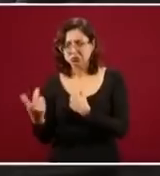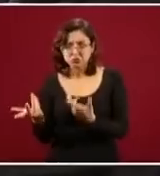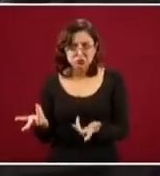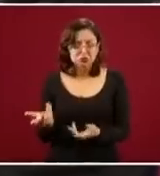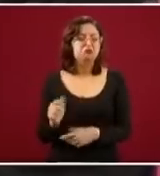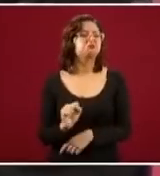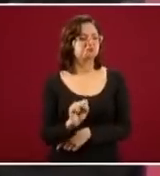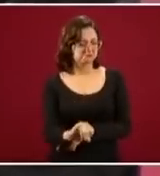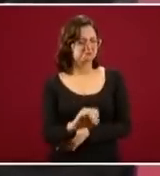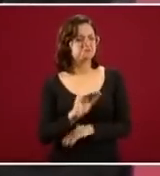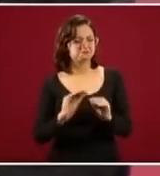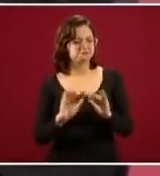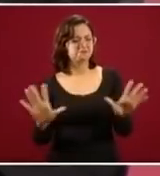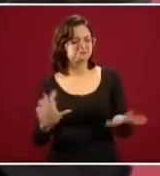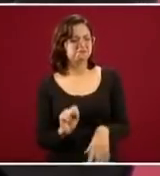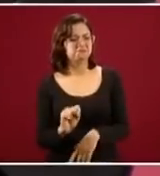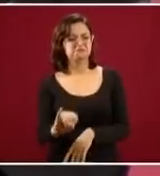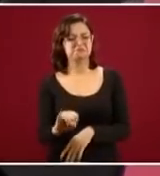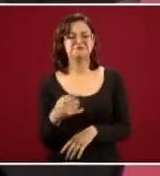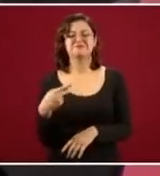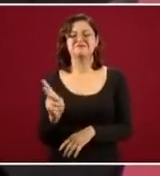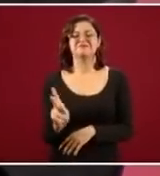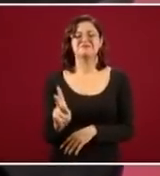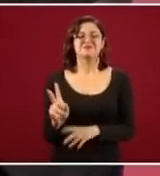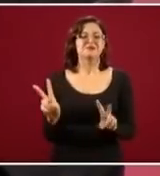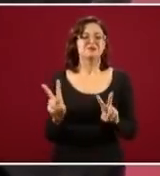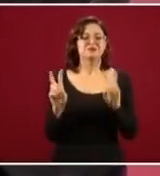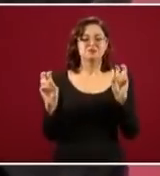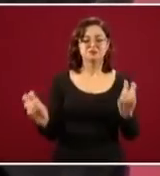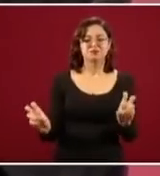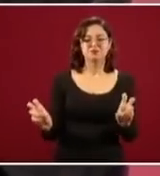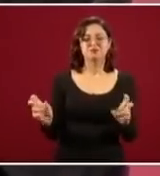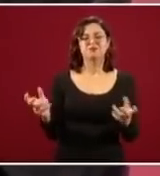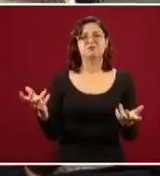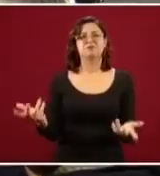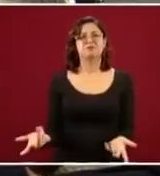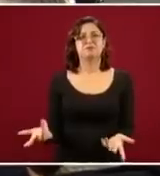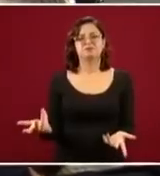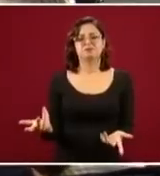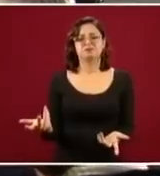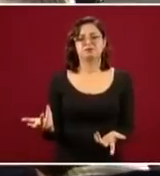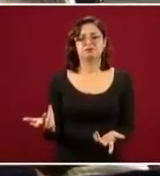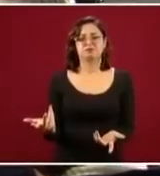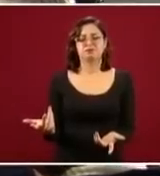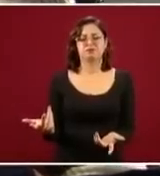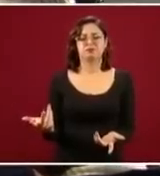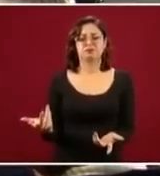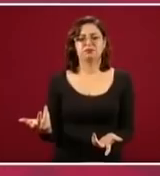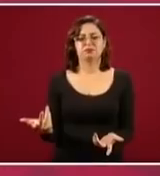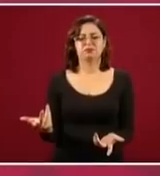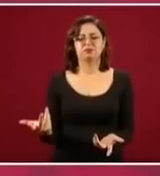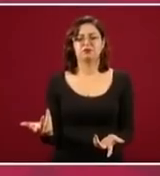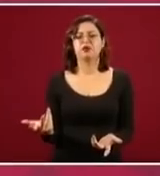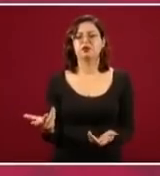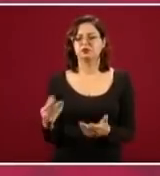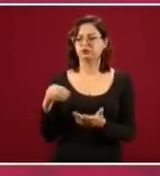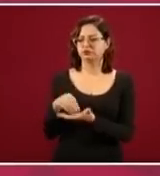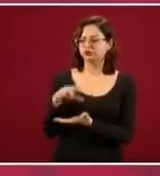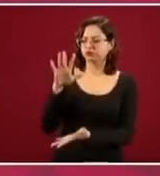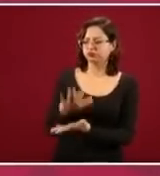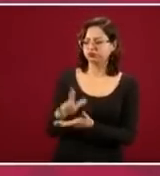pues sí, pero es un asunto de ver cuándo nos podemos